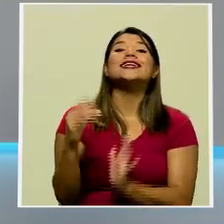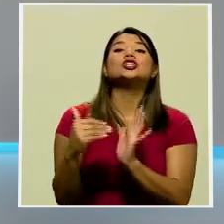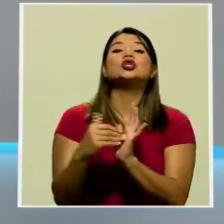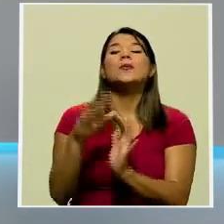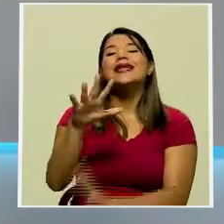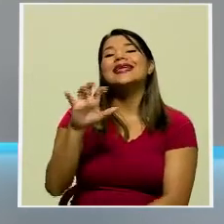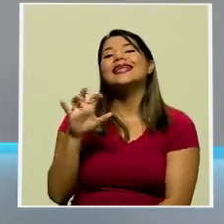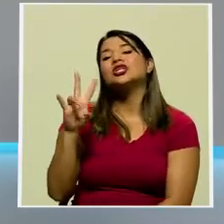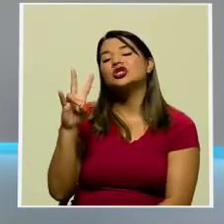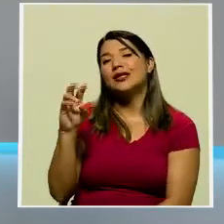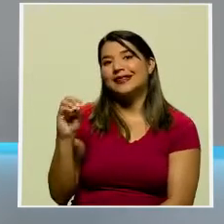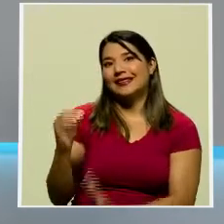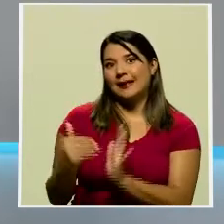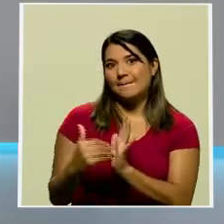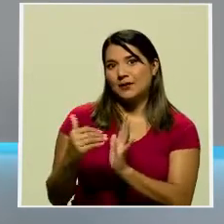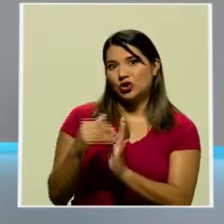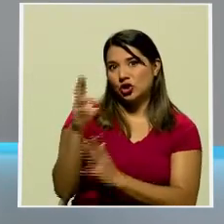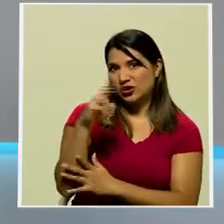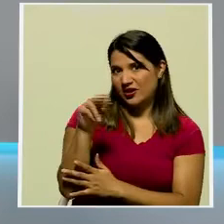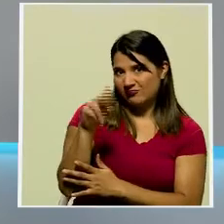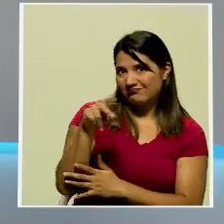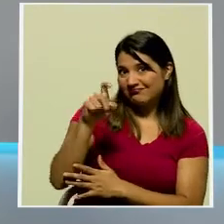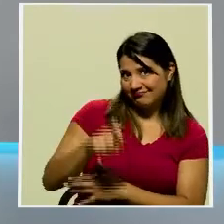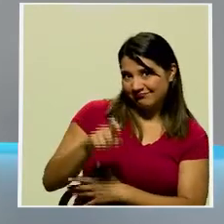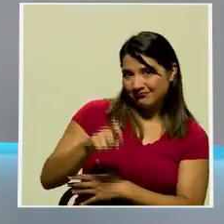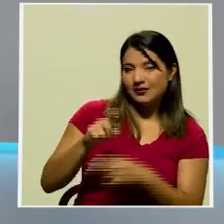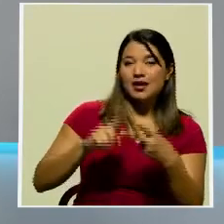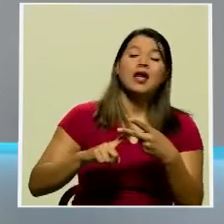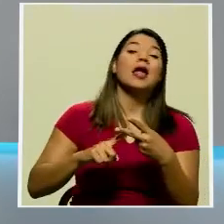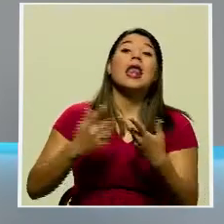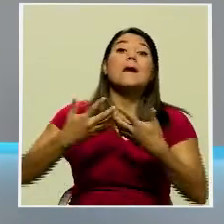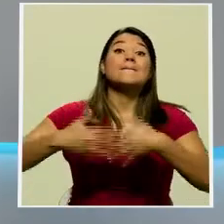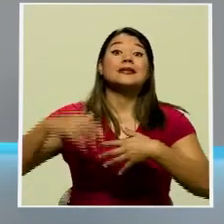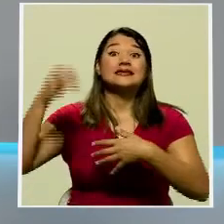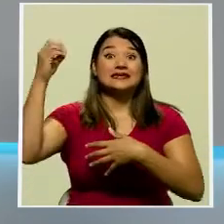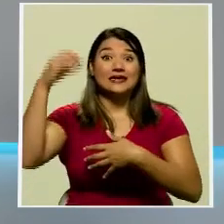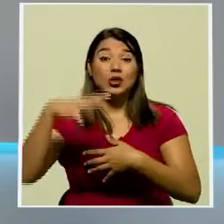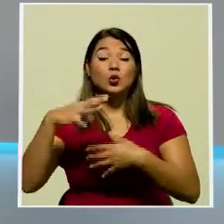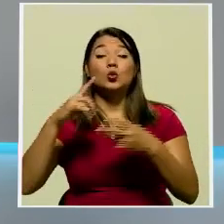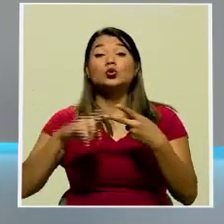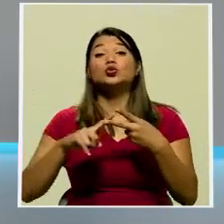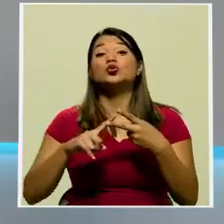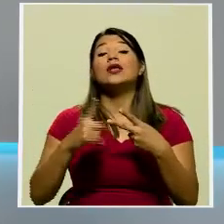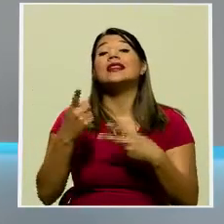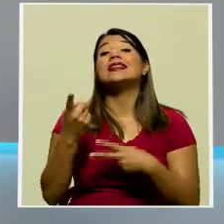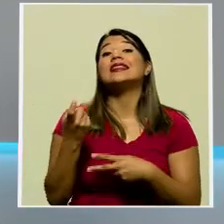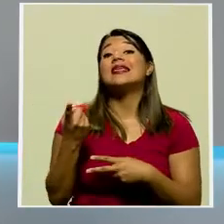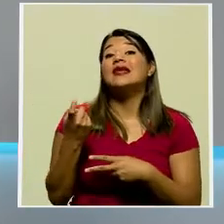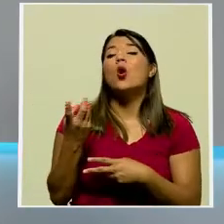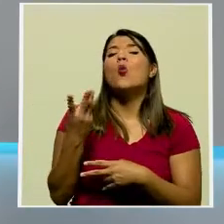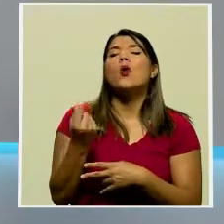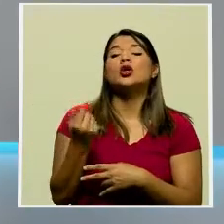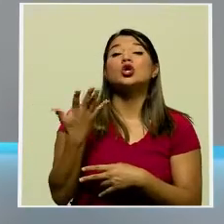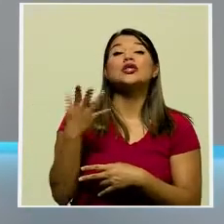18.570 millones de colones. La Compañía Nacional de Fuerza y Luz tiene un déficit de